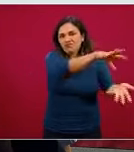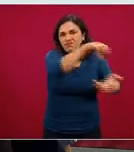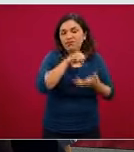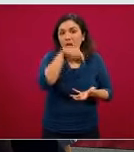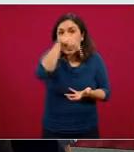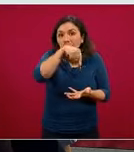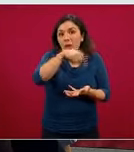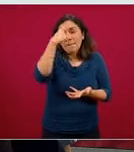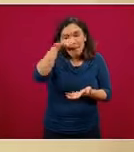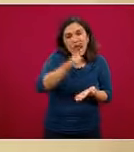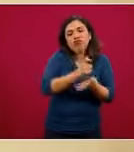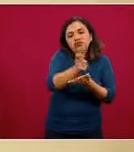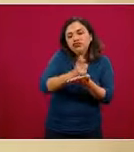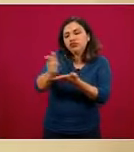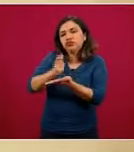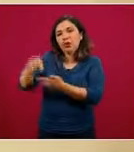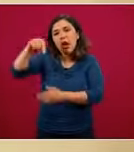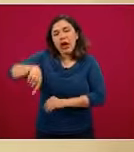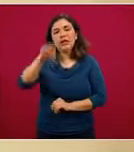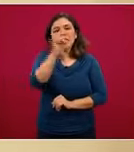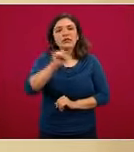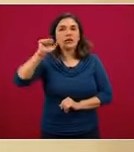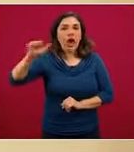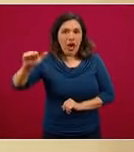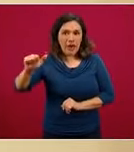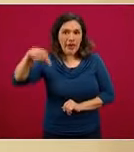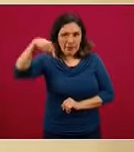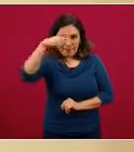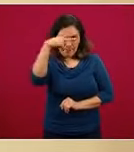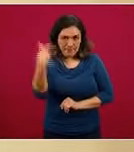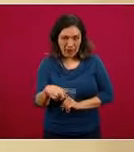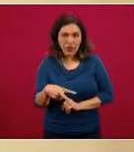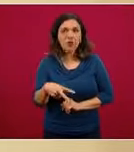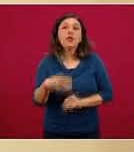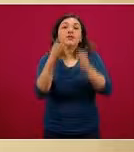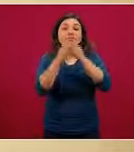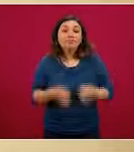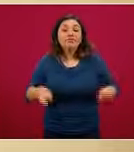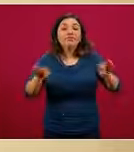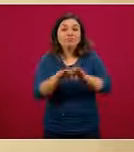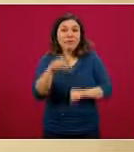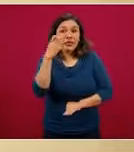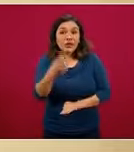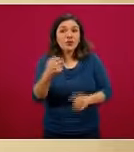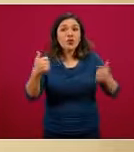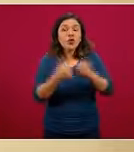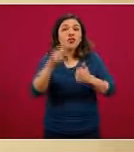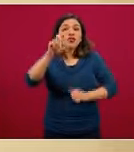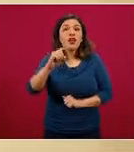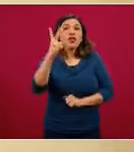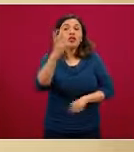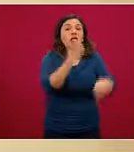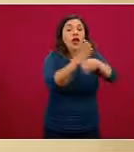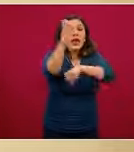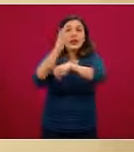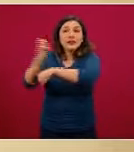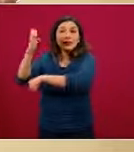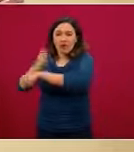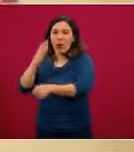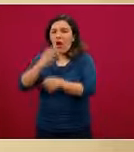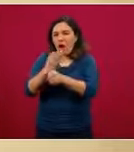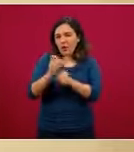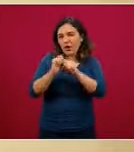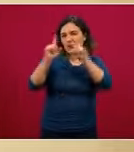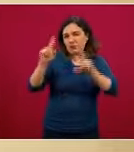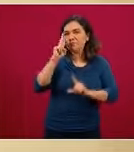llegan y se aplican en la Secretaría de Salud, muy importante, en las 32 entidades federativas. Ahorita lo vamos